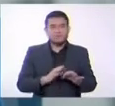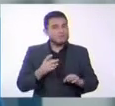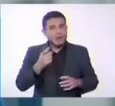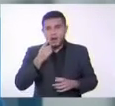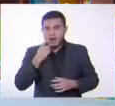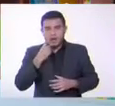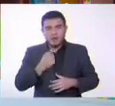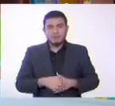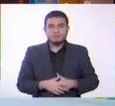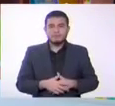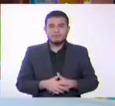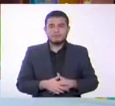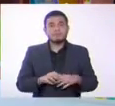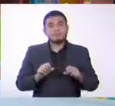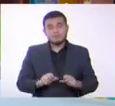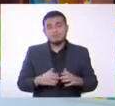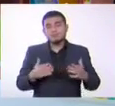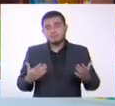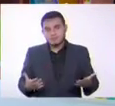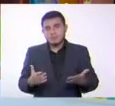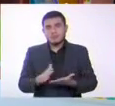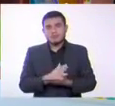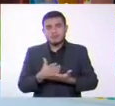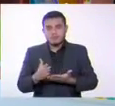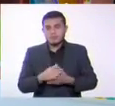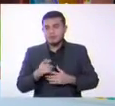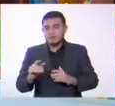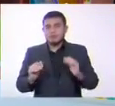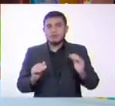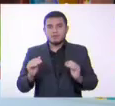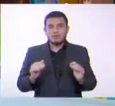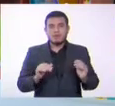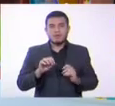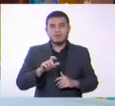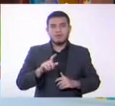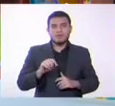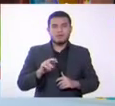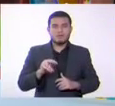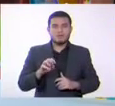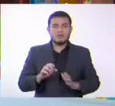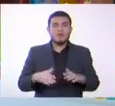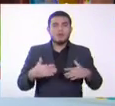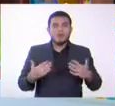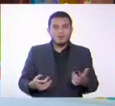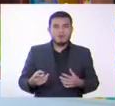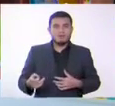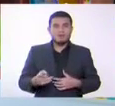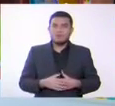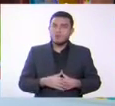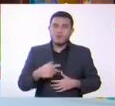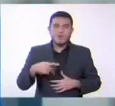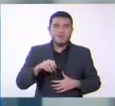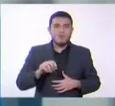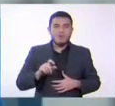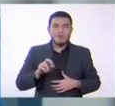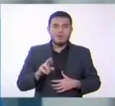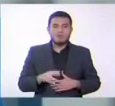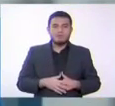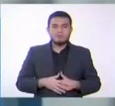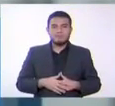metálicos, que puede ser un compartimiento equitativo de electrones cuando el enlace es no polar y